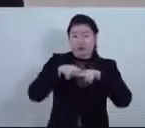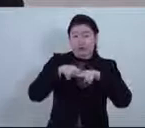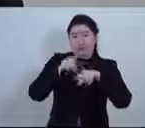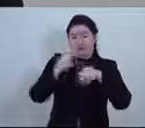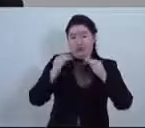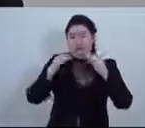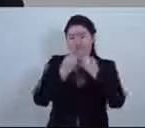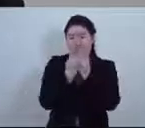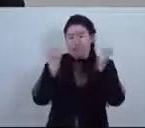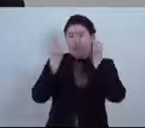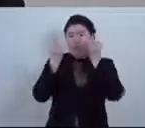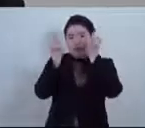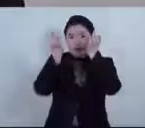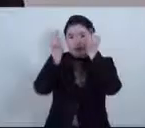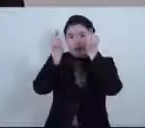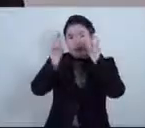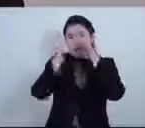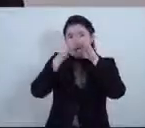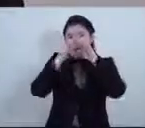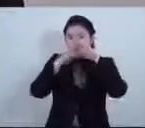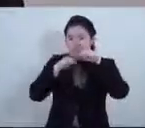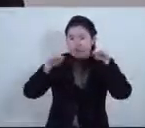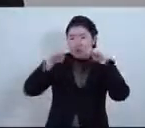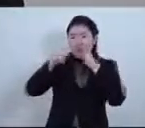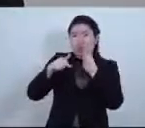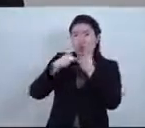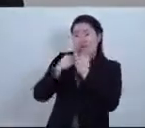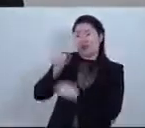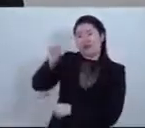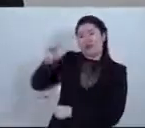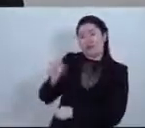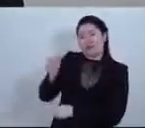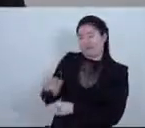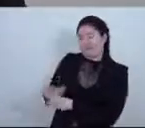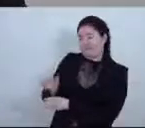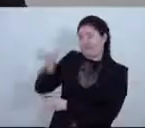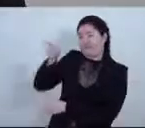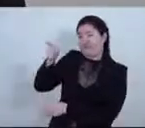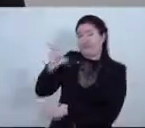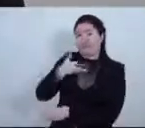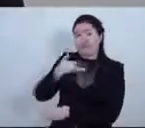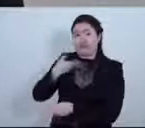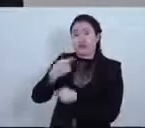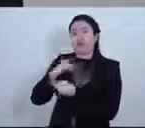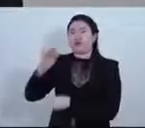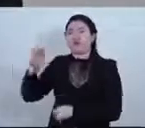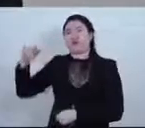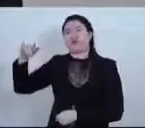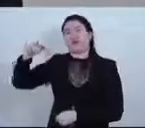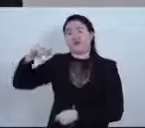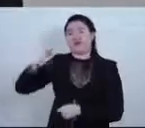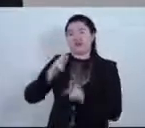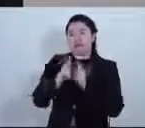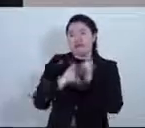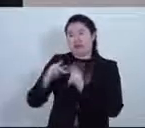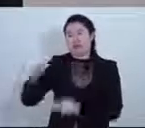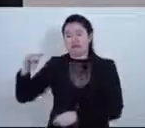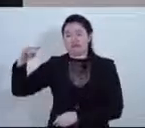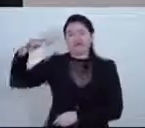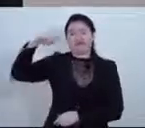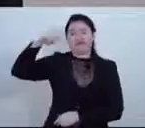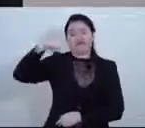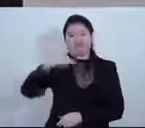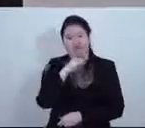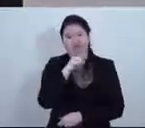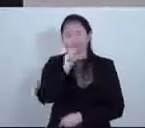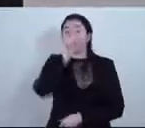de concreto acero, tanto en la trabe lado sur, sección sobre la cual rotaba el tren en el momento del incidente, trabe lado